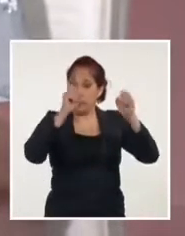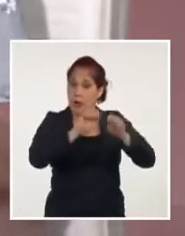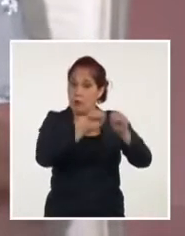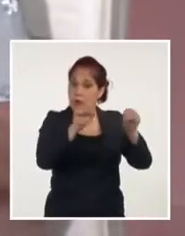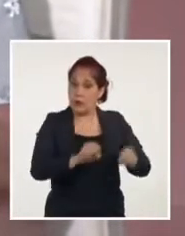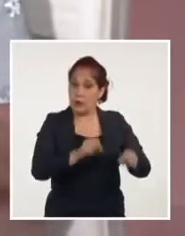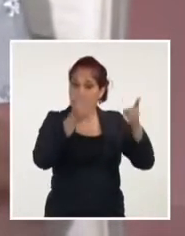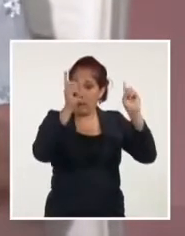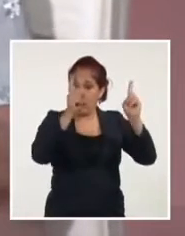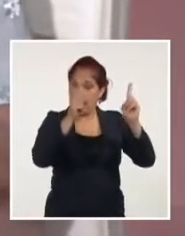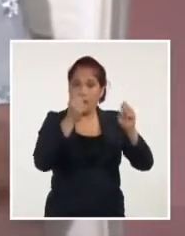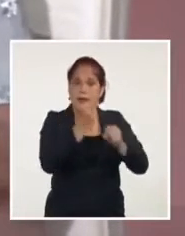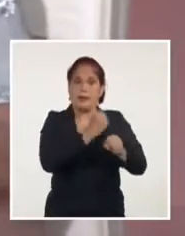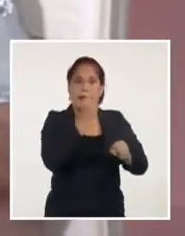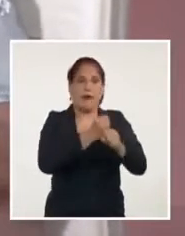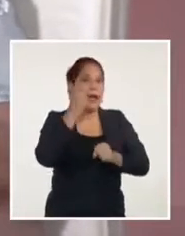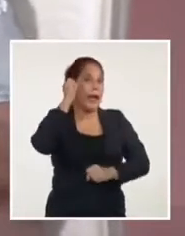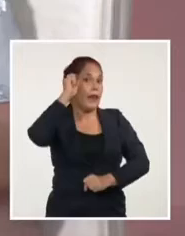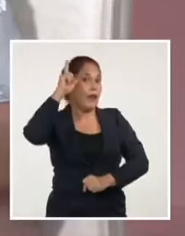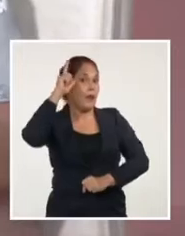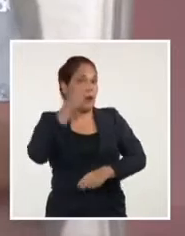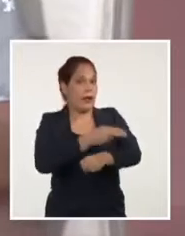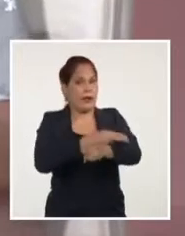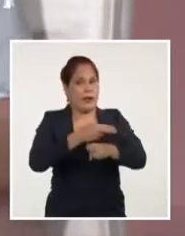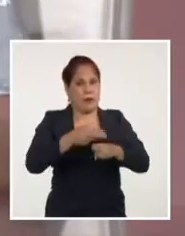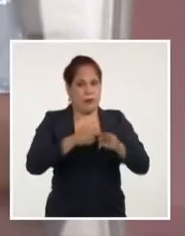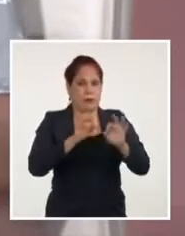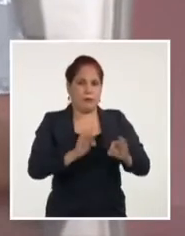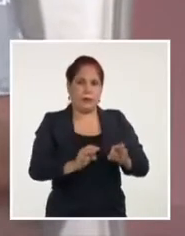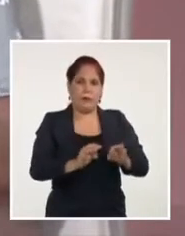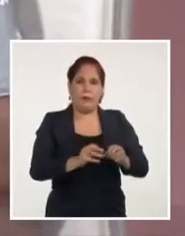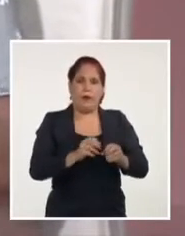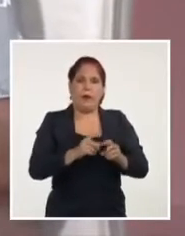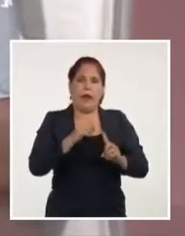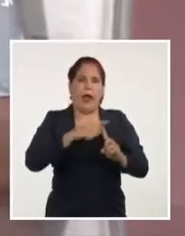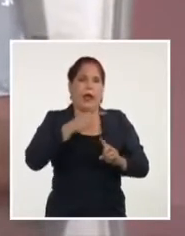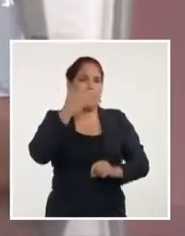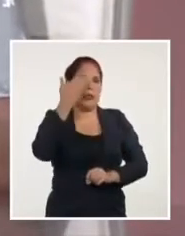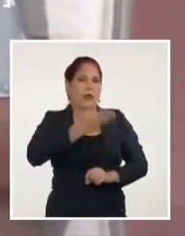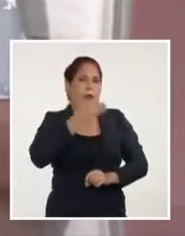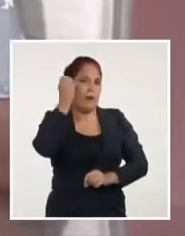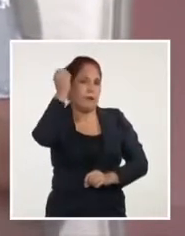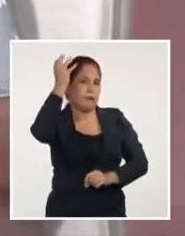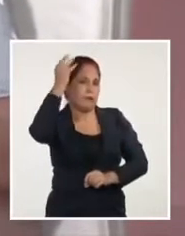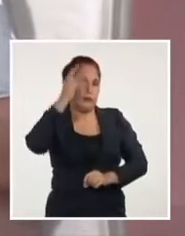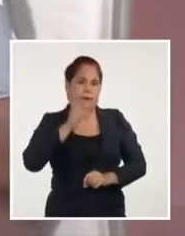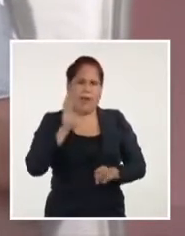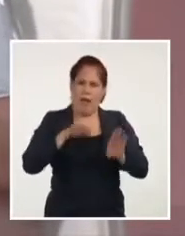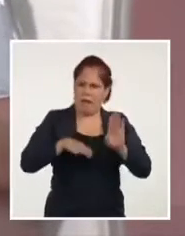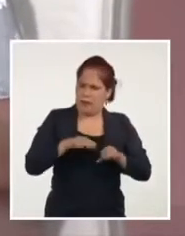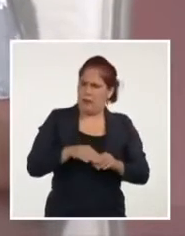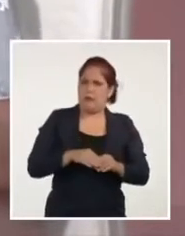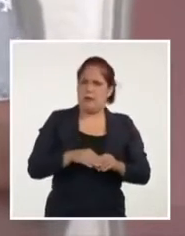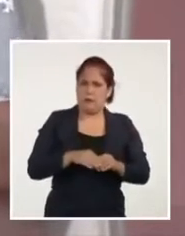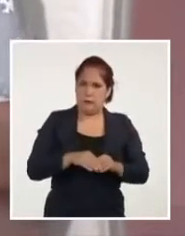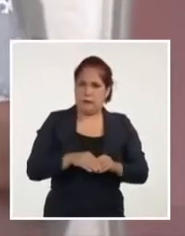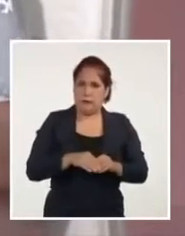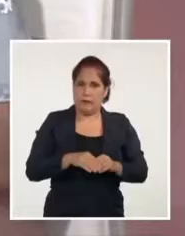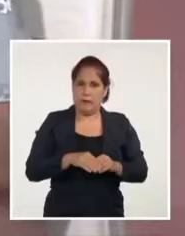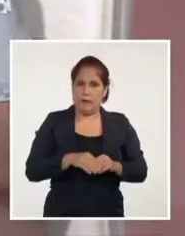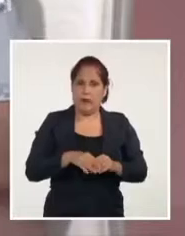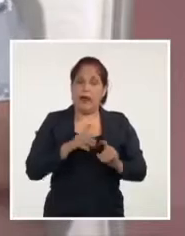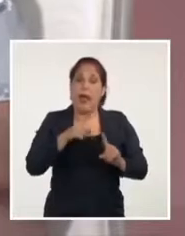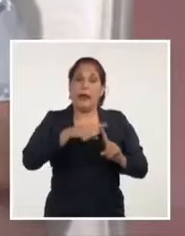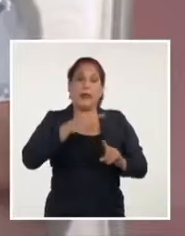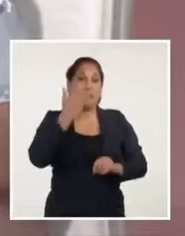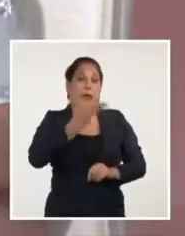trabajado ideológicamente mucho con la teoría de los efectos. Teoría de los efectos que algunos dirán, pero es que está pasada de moda. No, la teoría de los